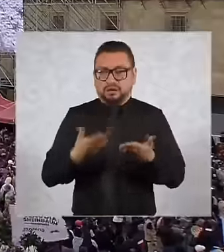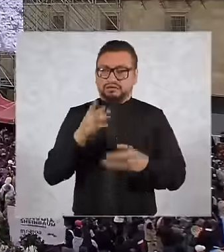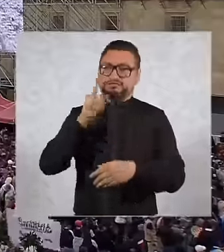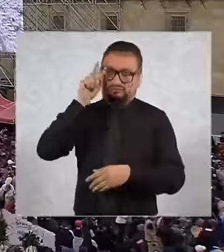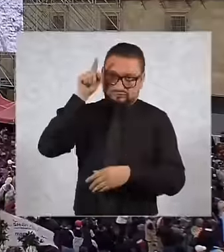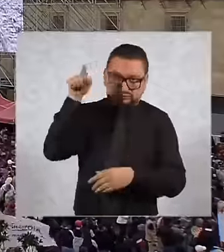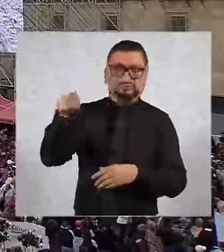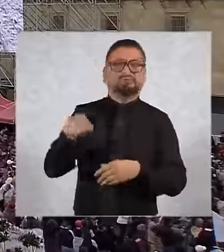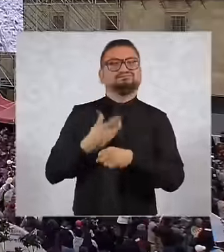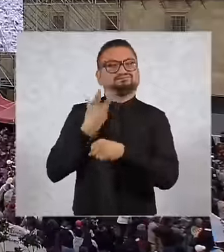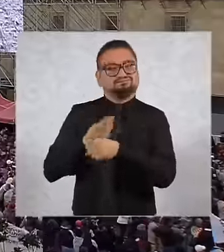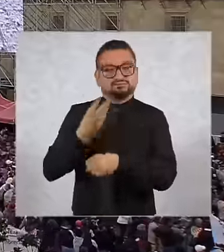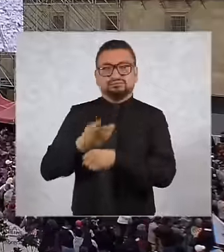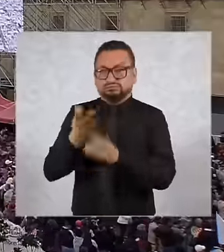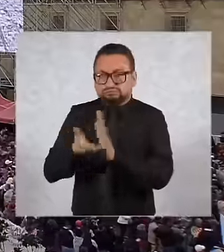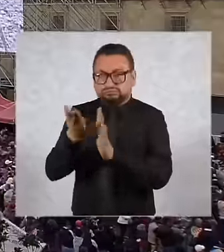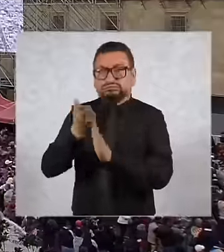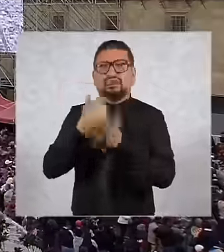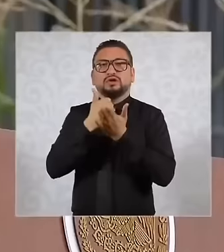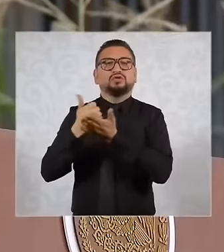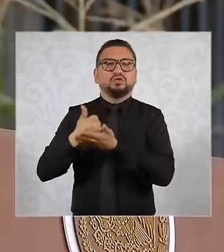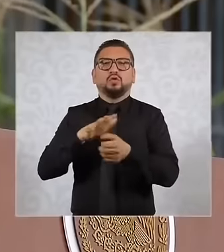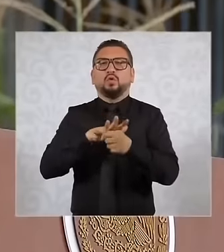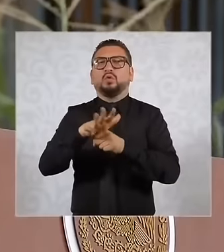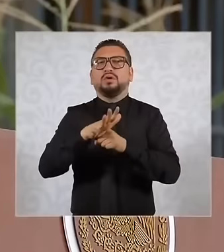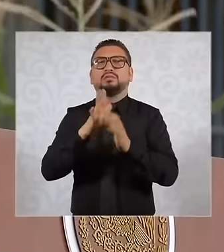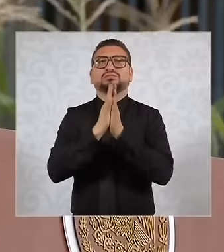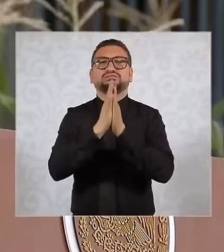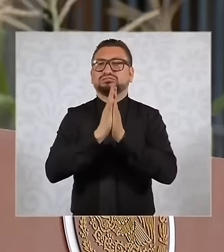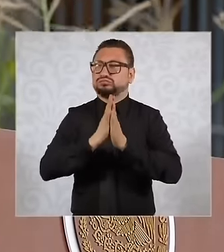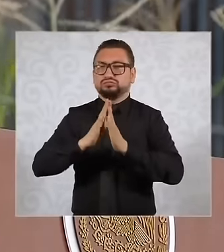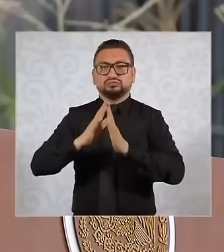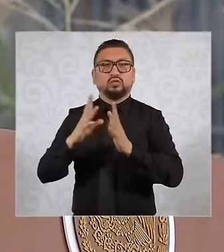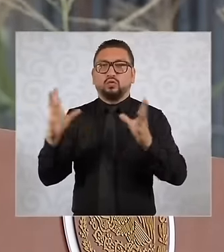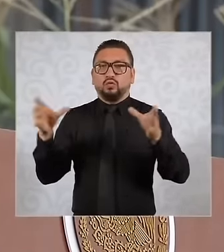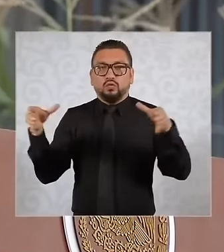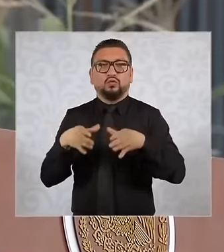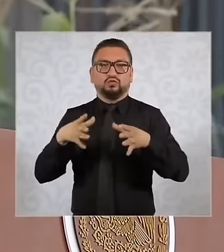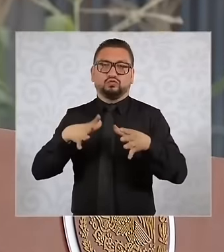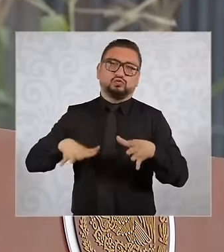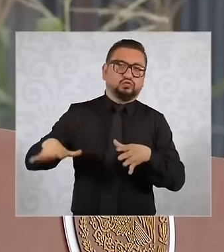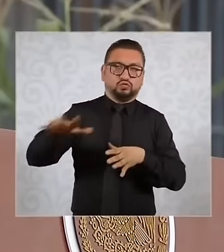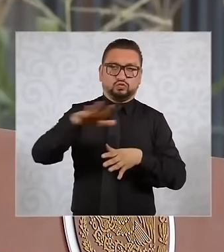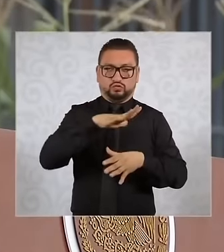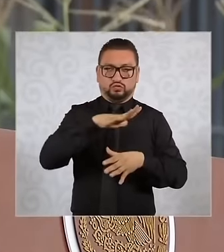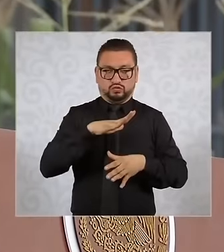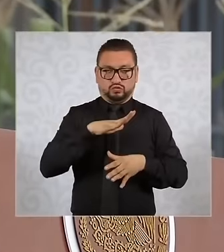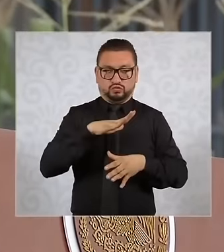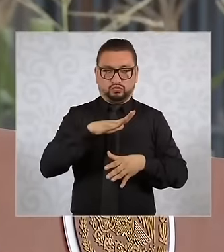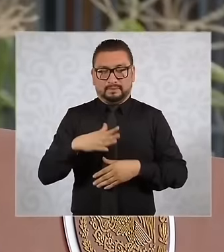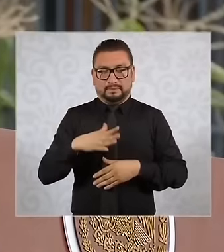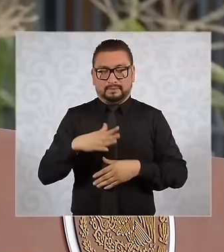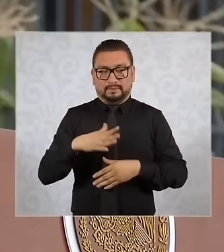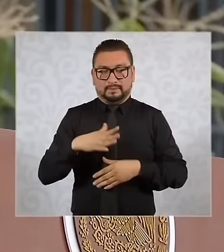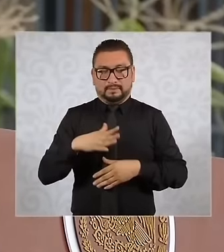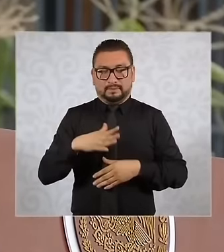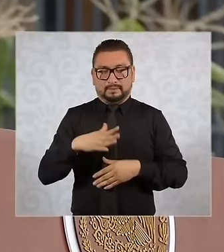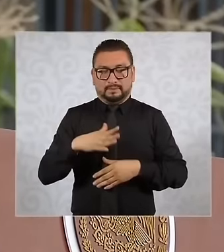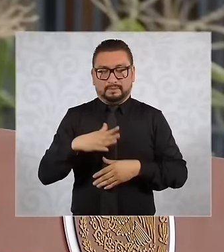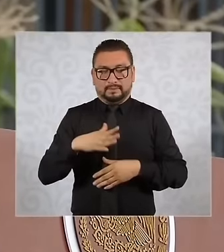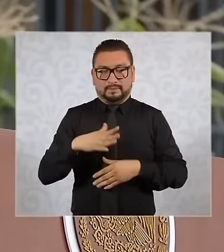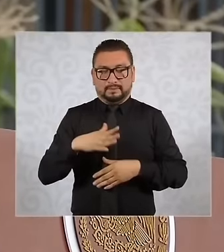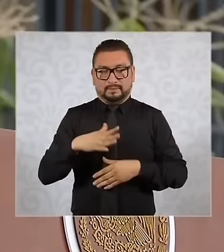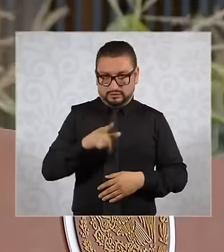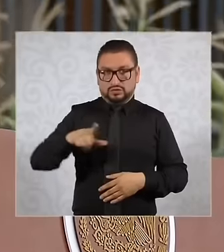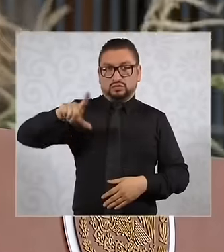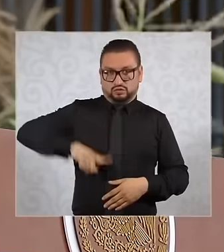allá. Lo que les vamos a pedir es que nos juntemos todos los presidentes municipales, el gobierno